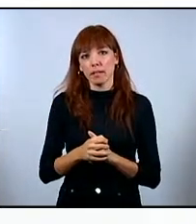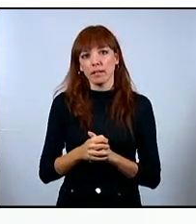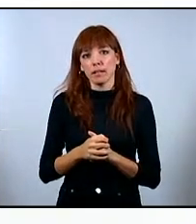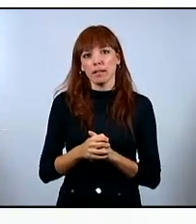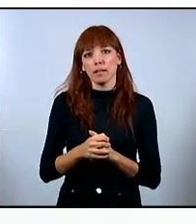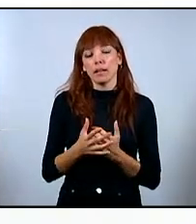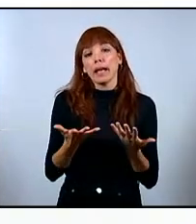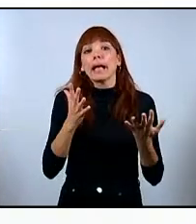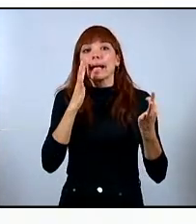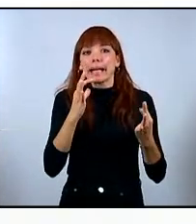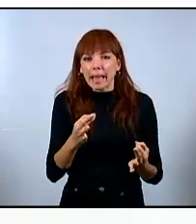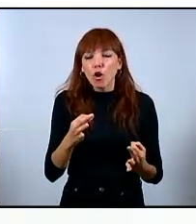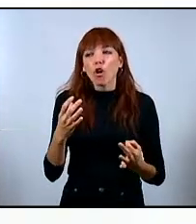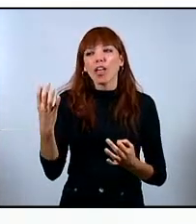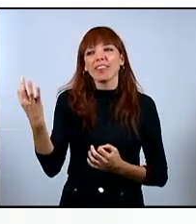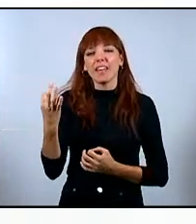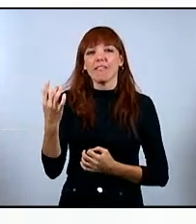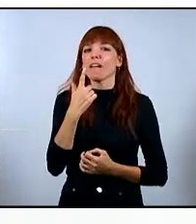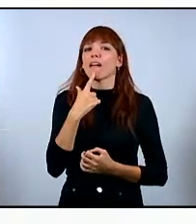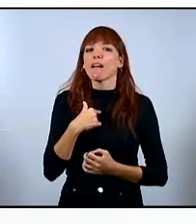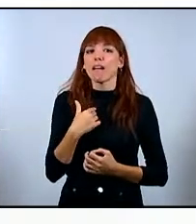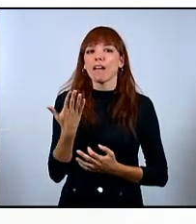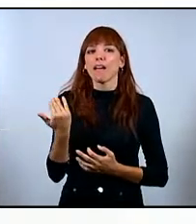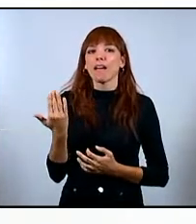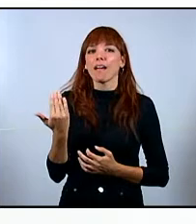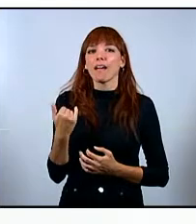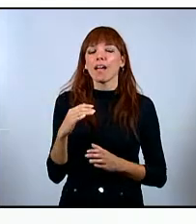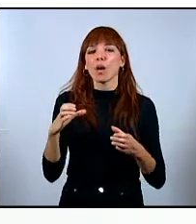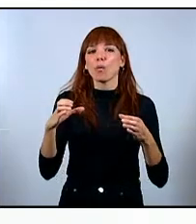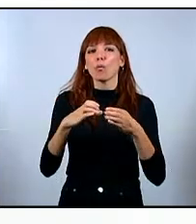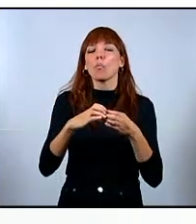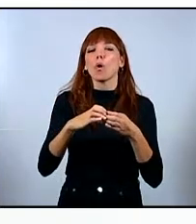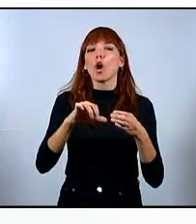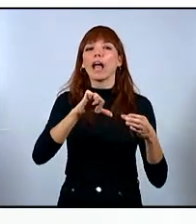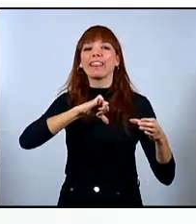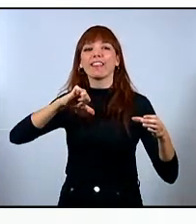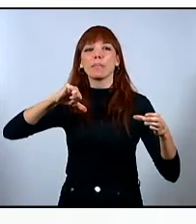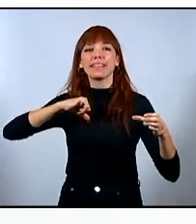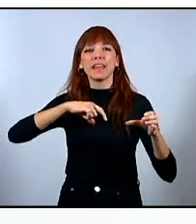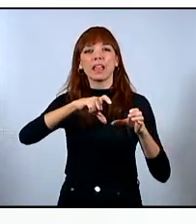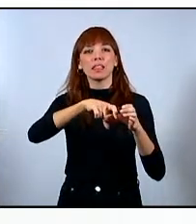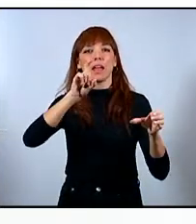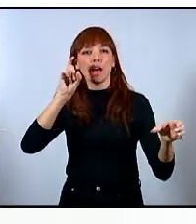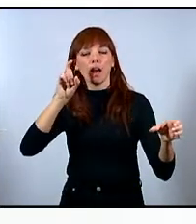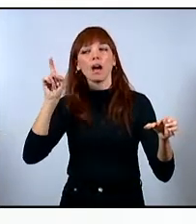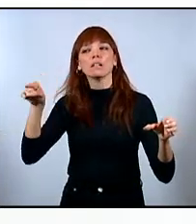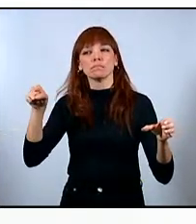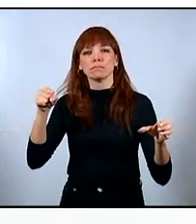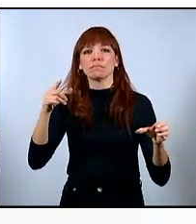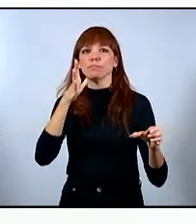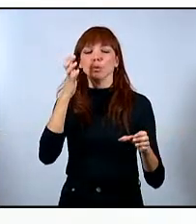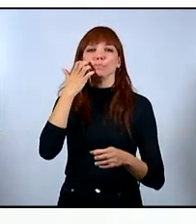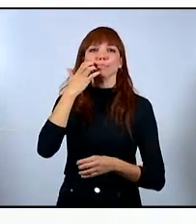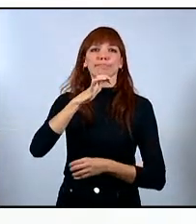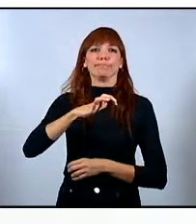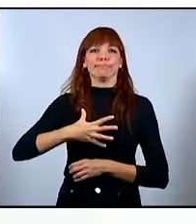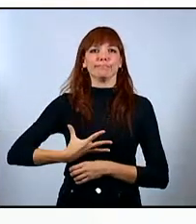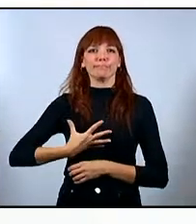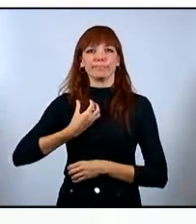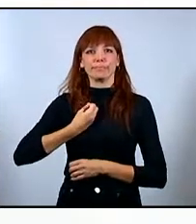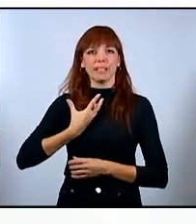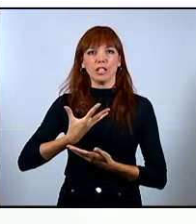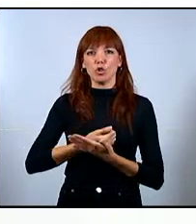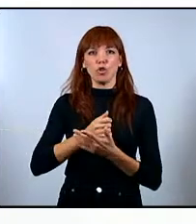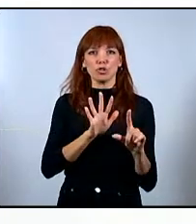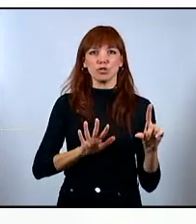que creo es que nos deben hablar del pacto con el independentismo, que es el que nos va a dañar a todo el país y especialmente